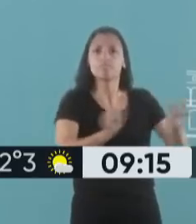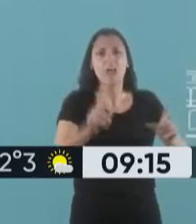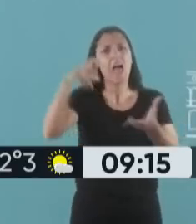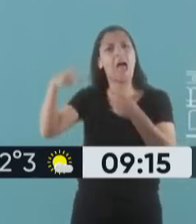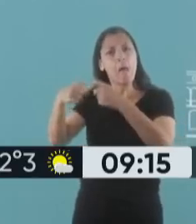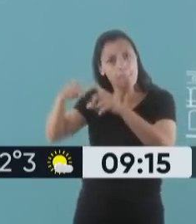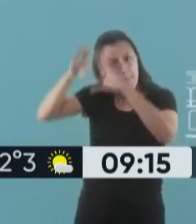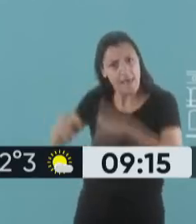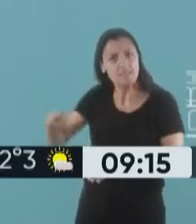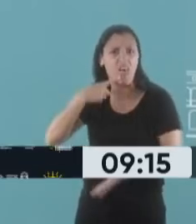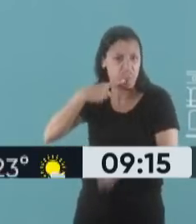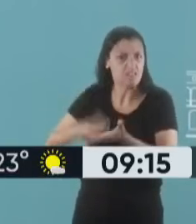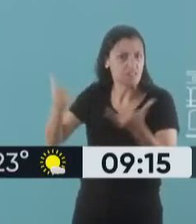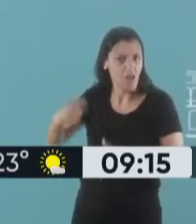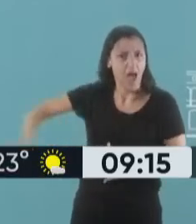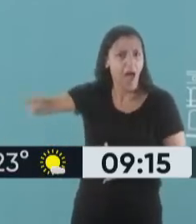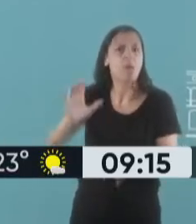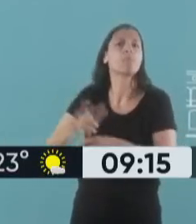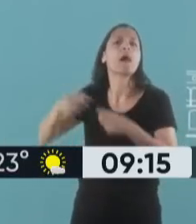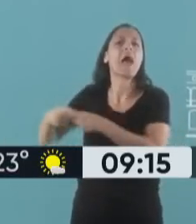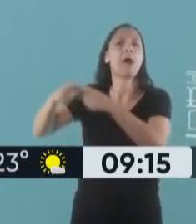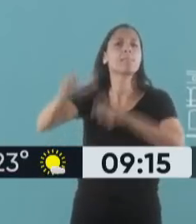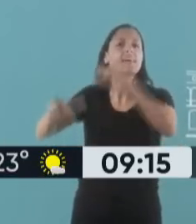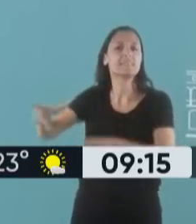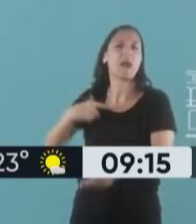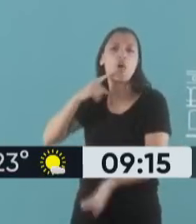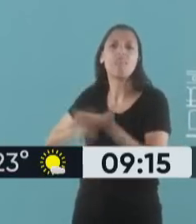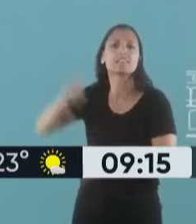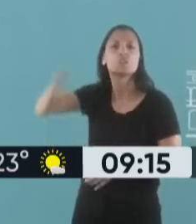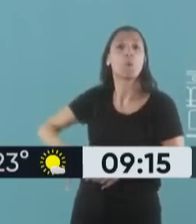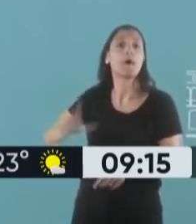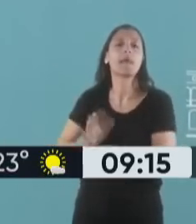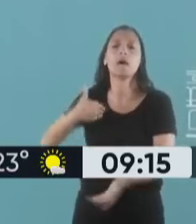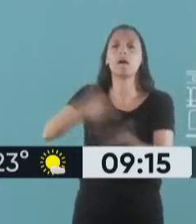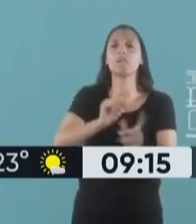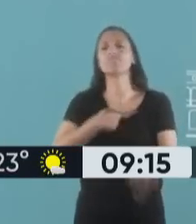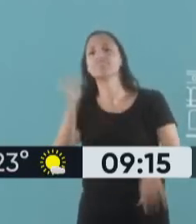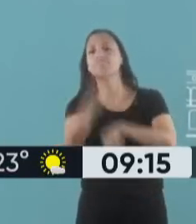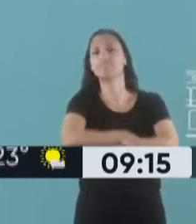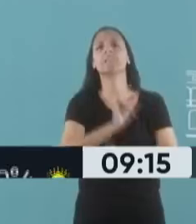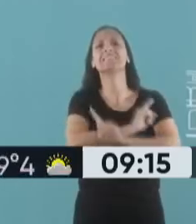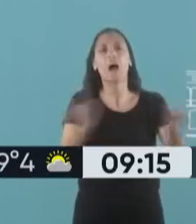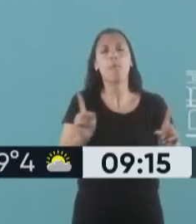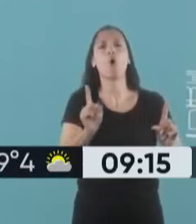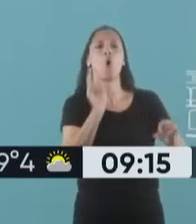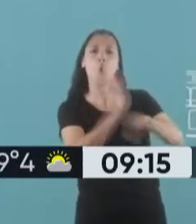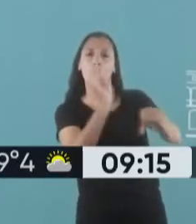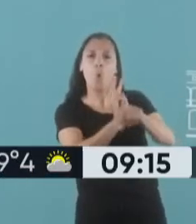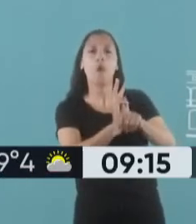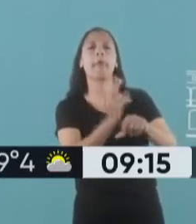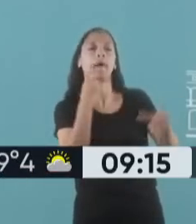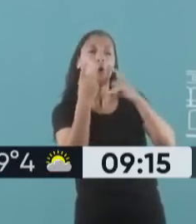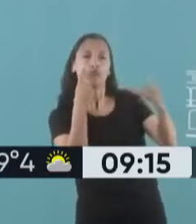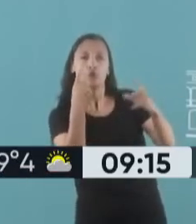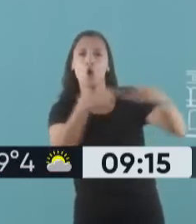las empresas toman decisiones empresarias, que en este caso tienen que ver con no invertir o no llevar adelante las tareas de mantenimiento que tienen que